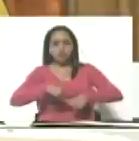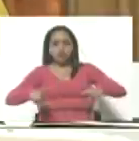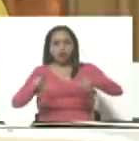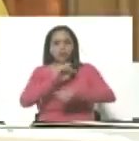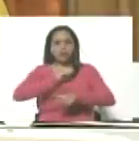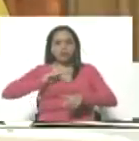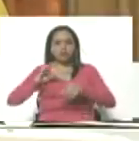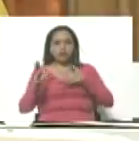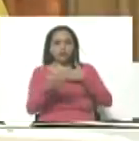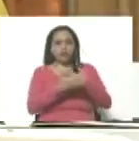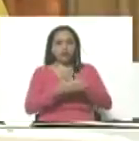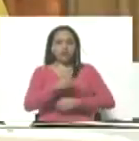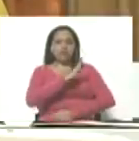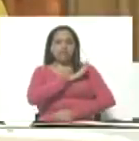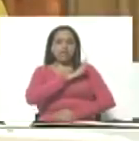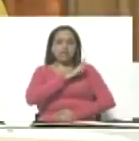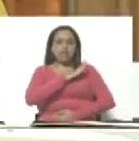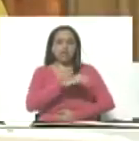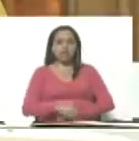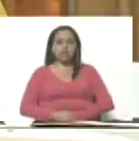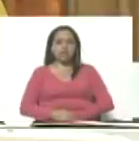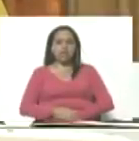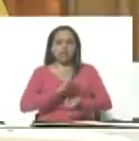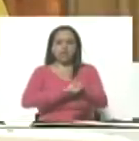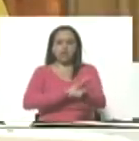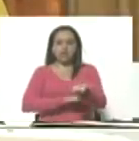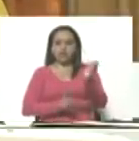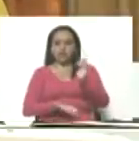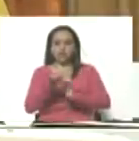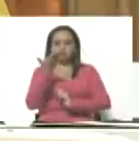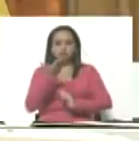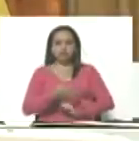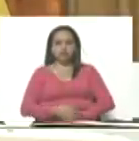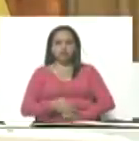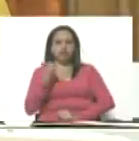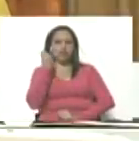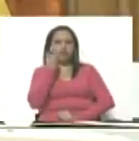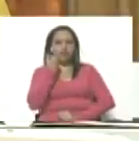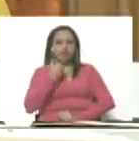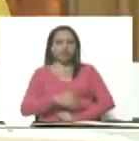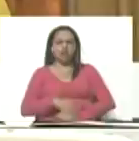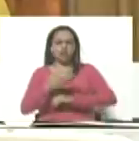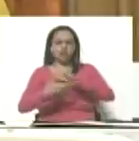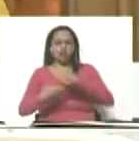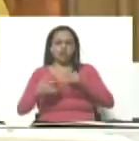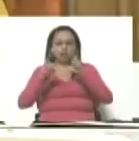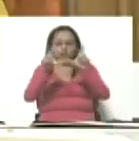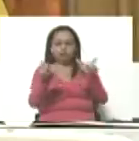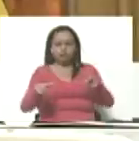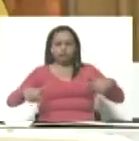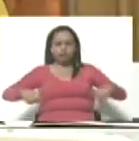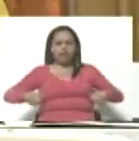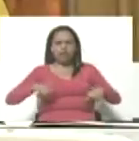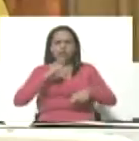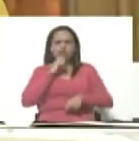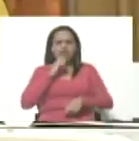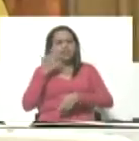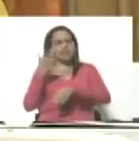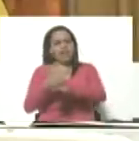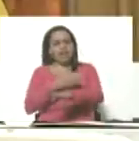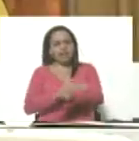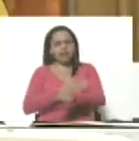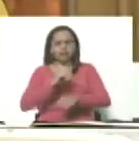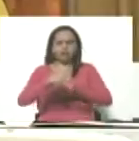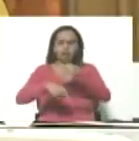privado, tenía antecedentes de hipertensión y una enfermedad broncopulmonar obstructiva crónica y